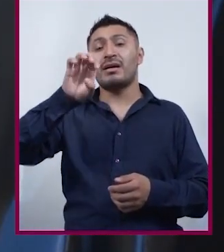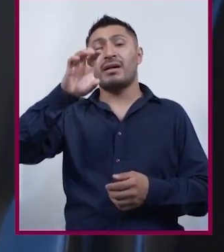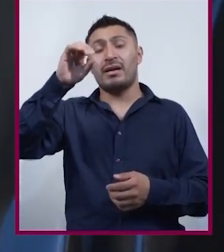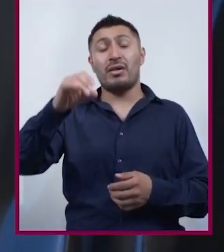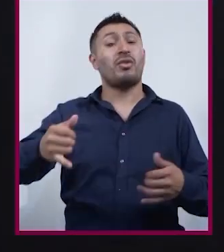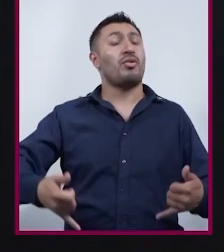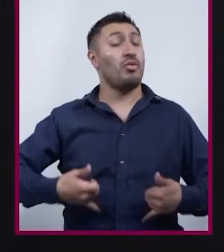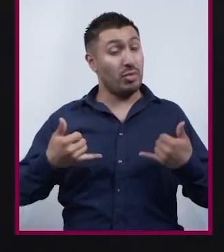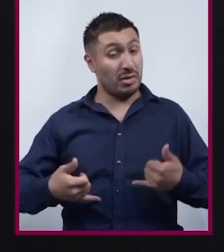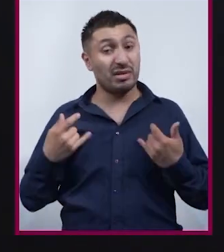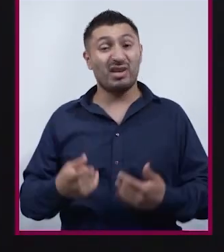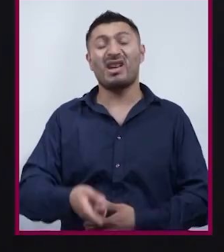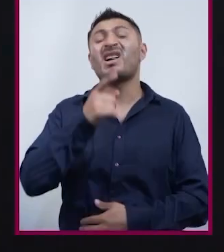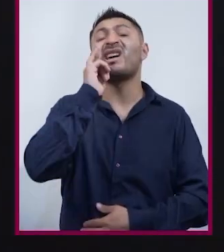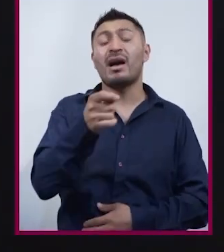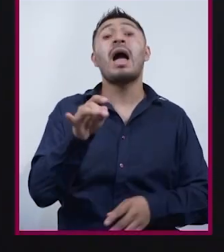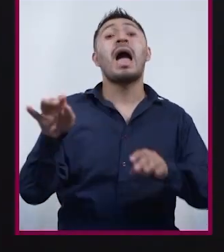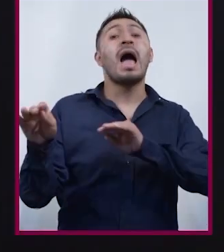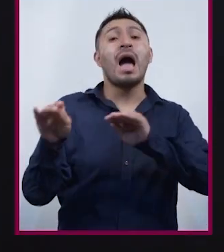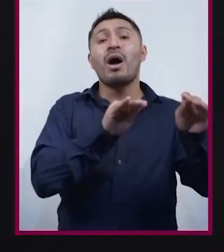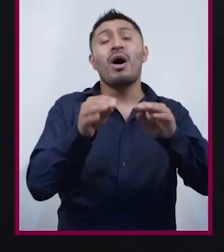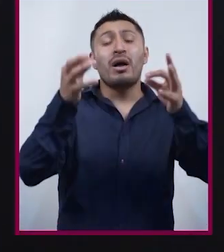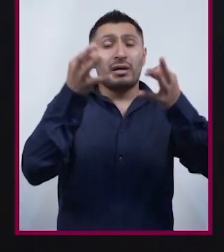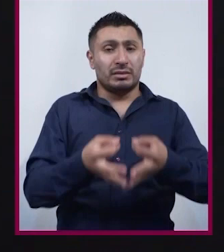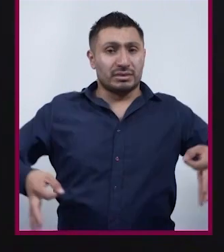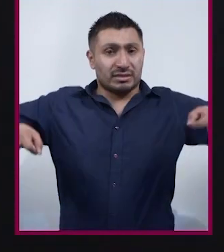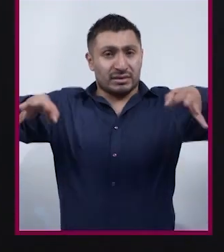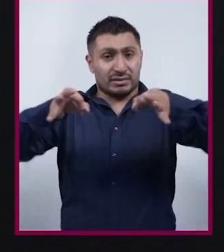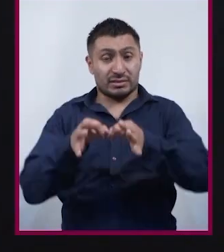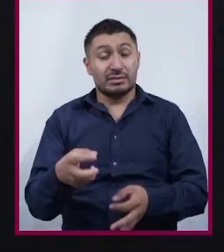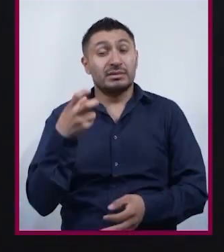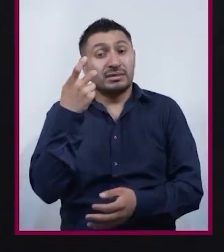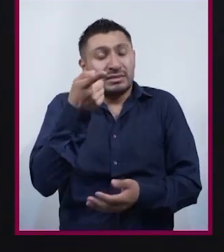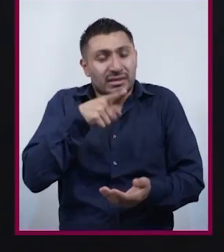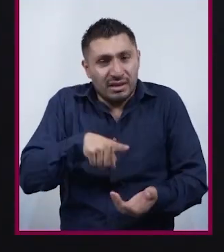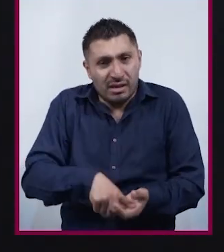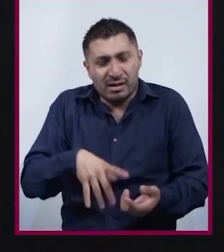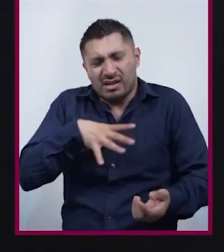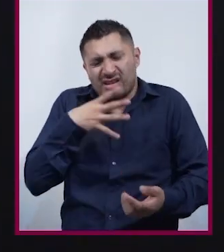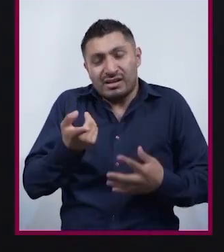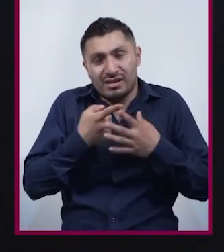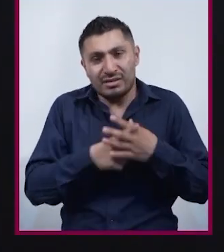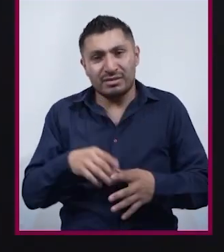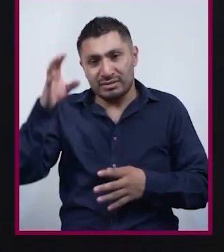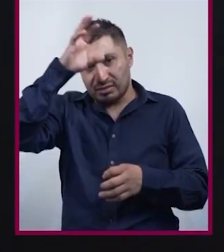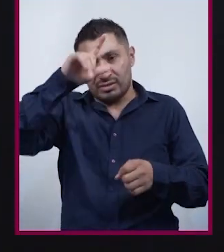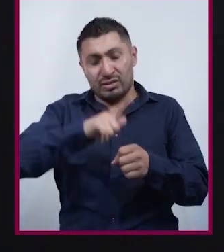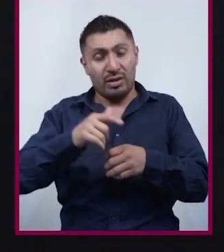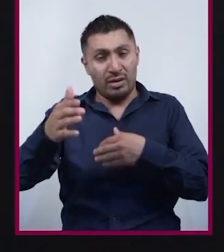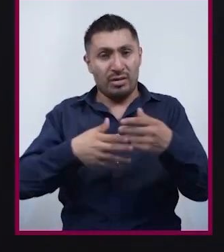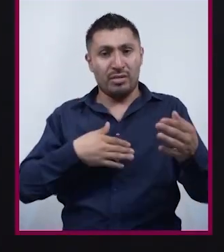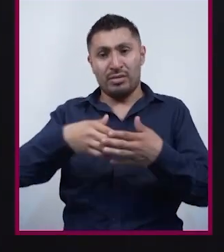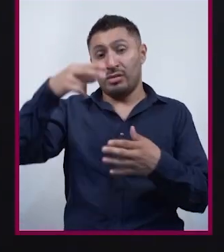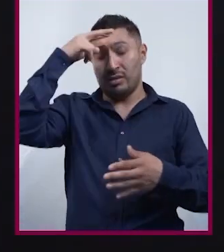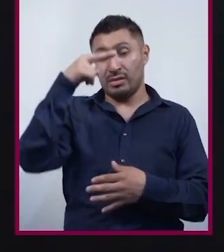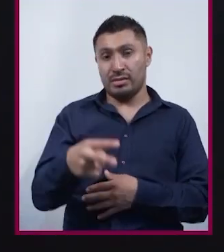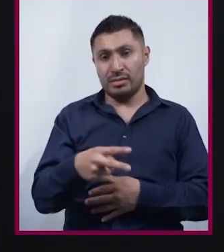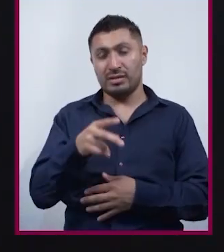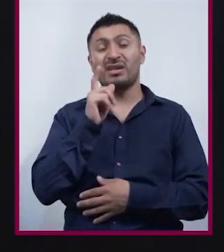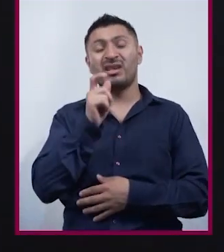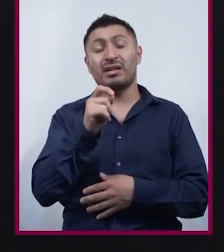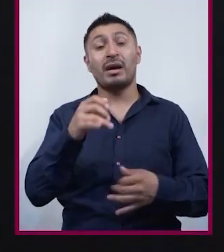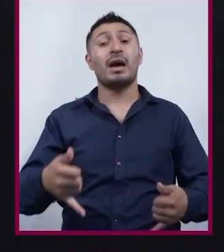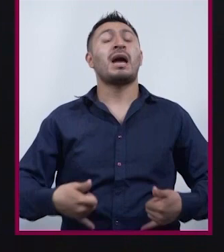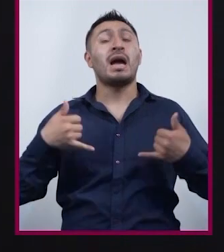Juventud. Se trató de un movimiento fundamental, pues de él se derivó la cultura moderna mexicana. Los